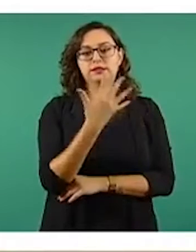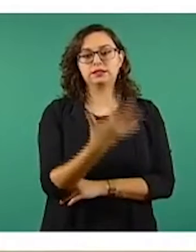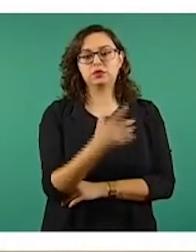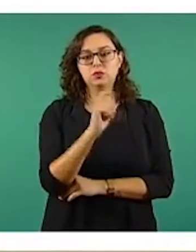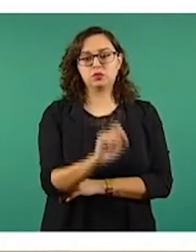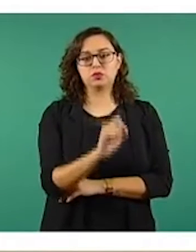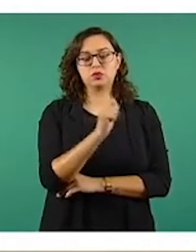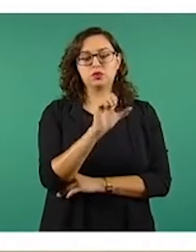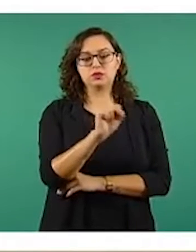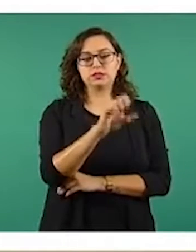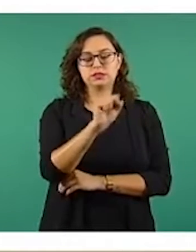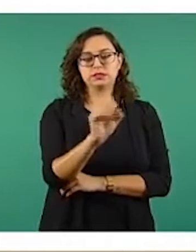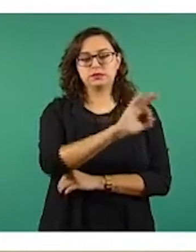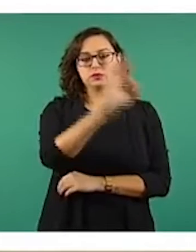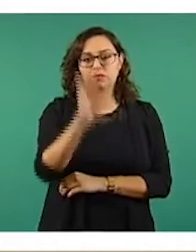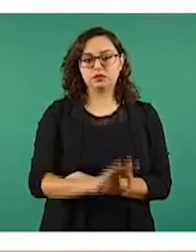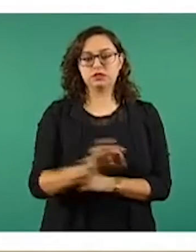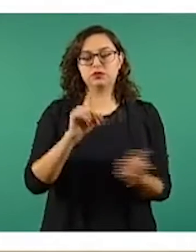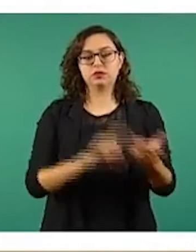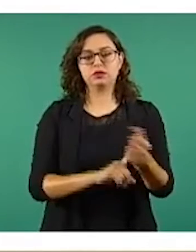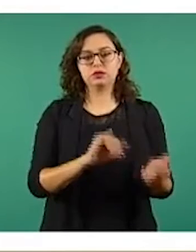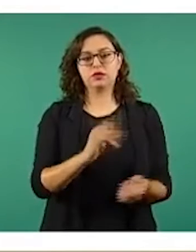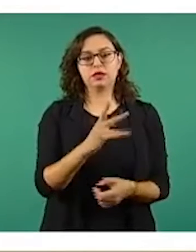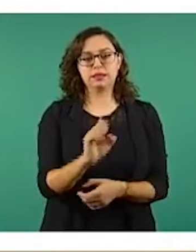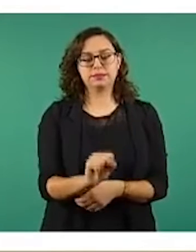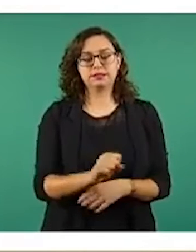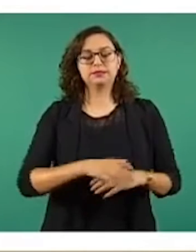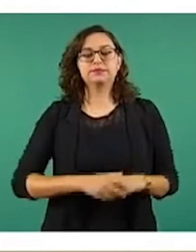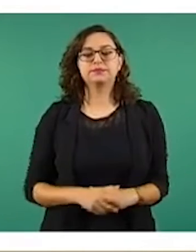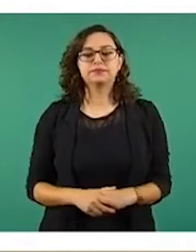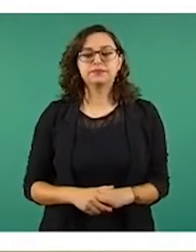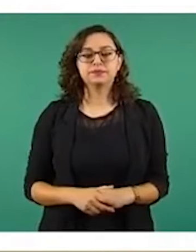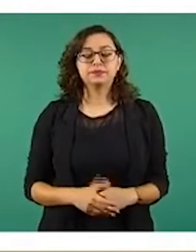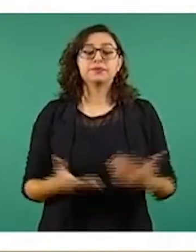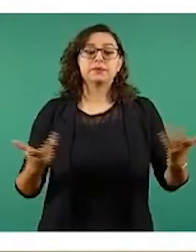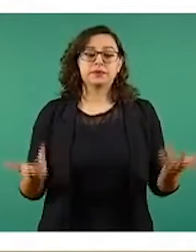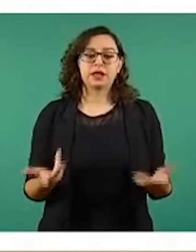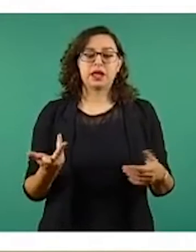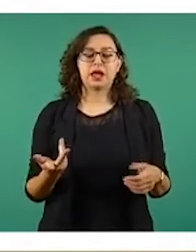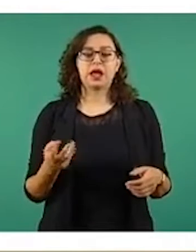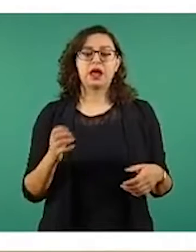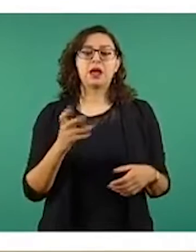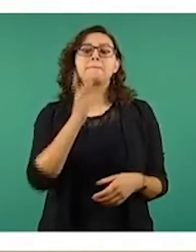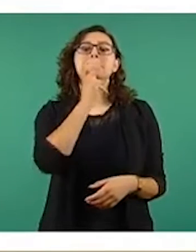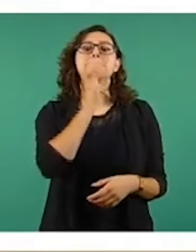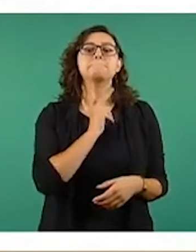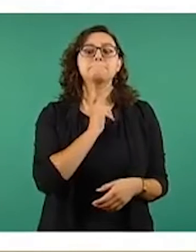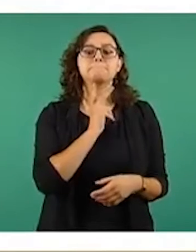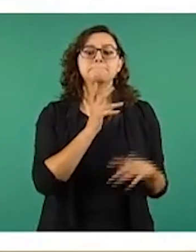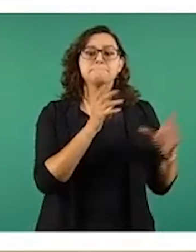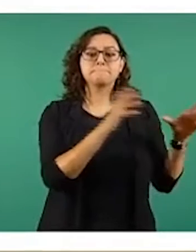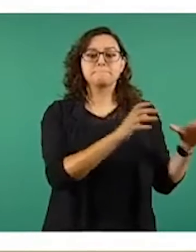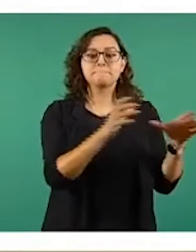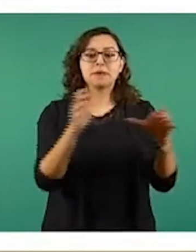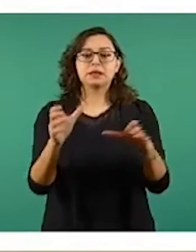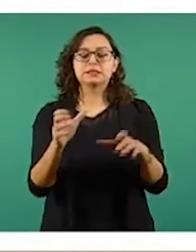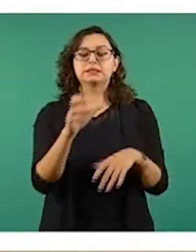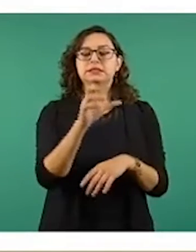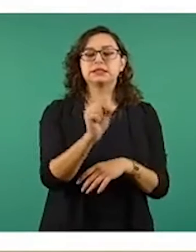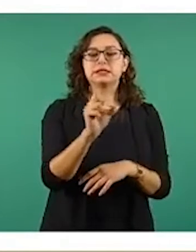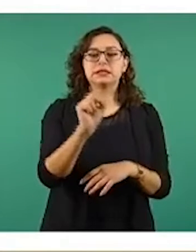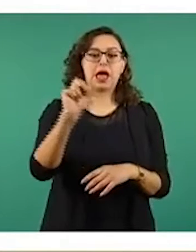45.60% del IEPS. Y podemos ver que el precio del petróleo, del barril, a